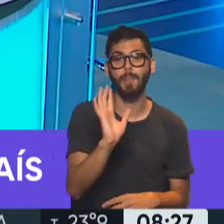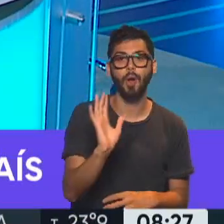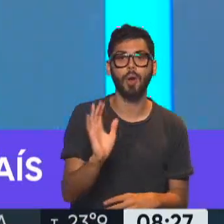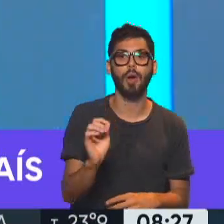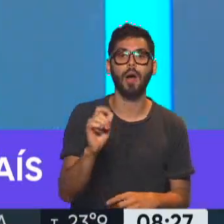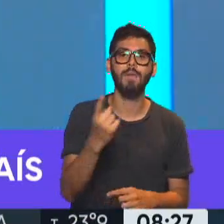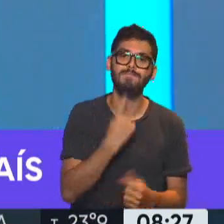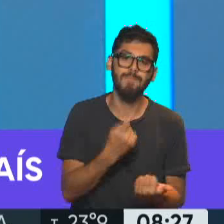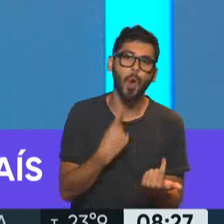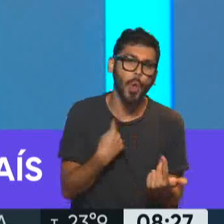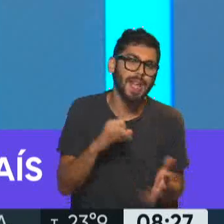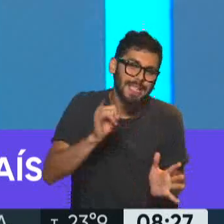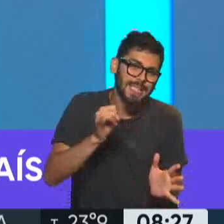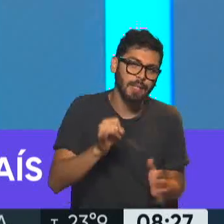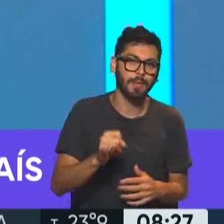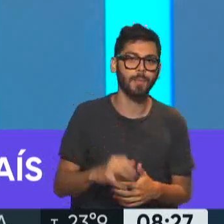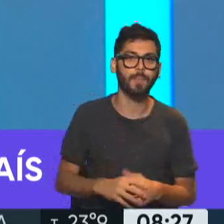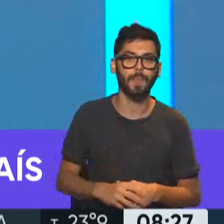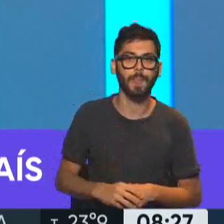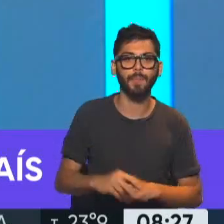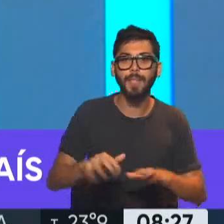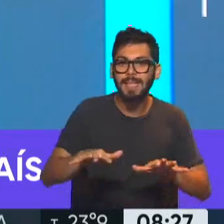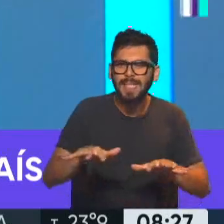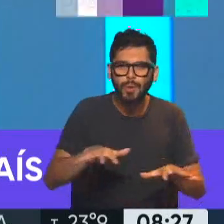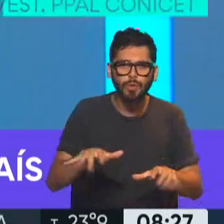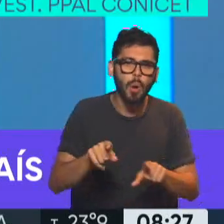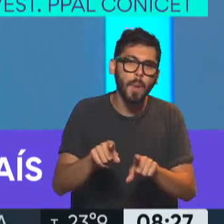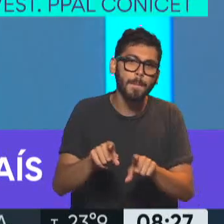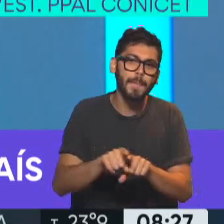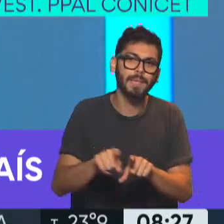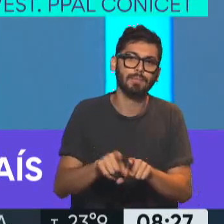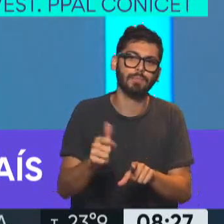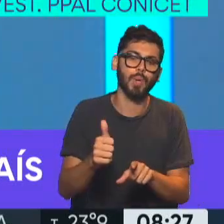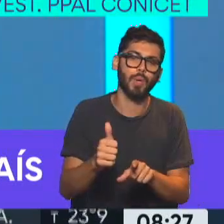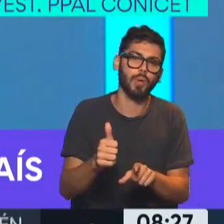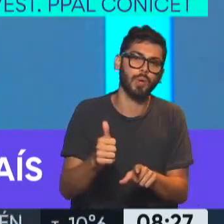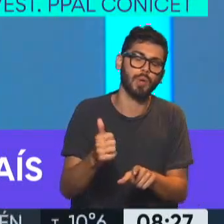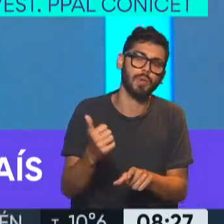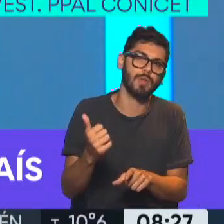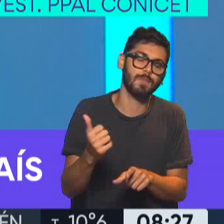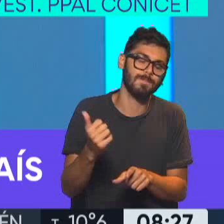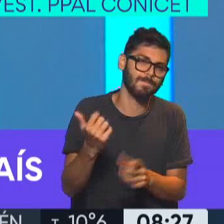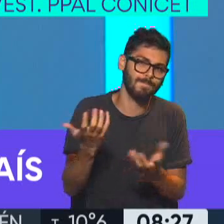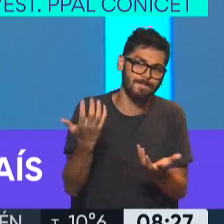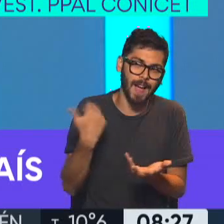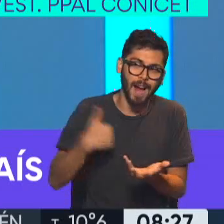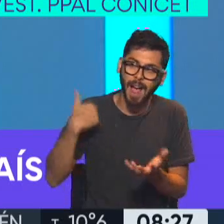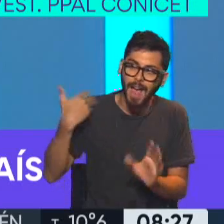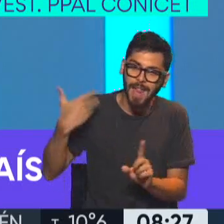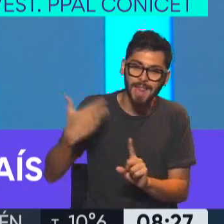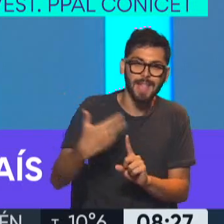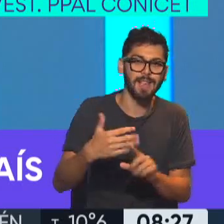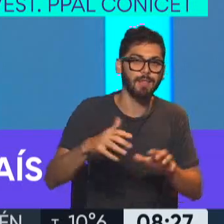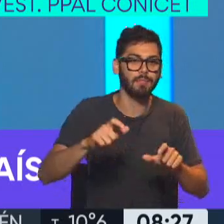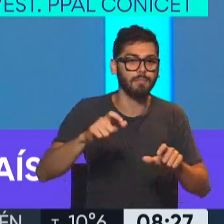consultas recibo a diario. A diario. La situación era la que se esperaba, dado el momento de nuestro país y la actividad social